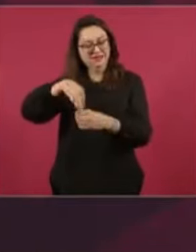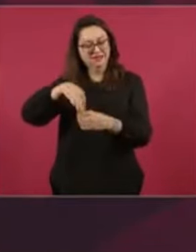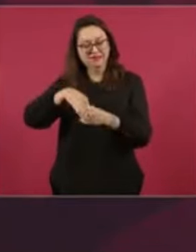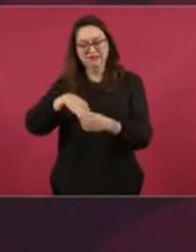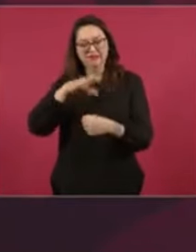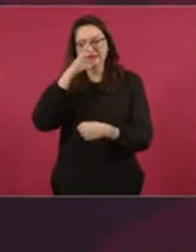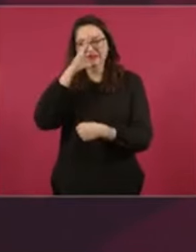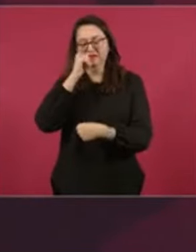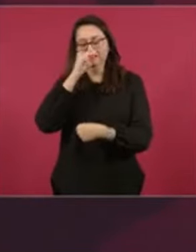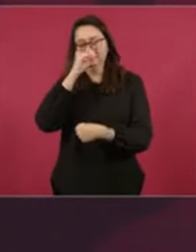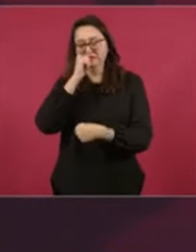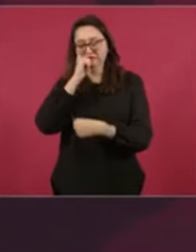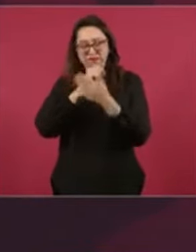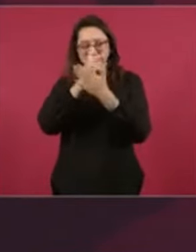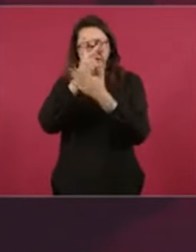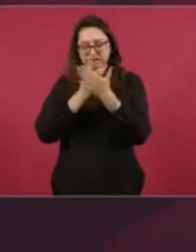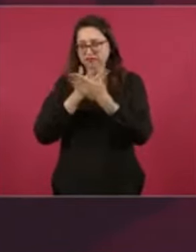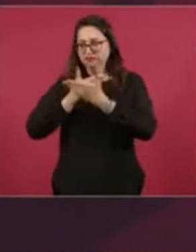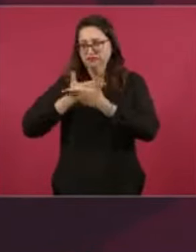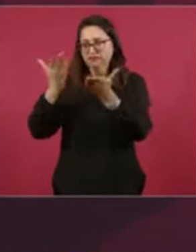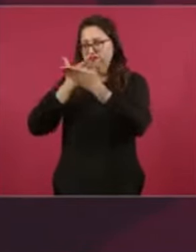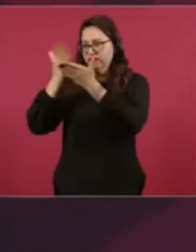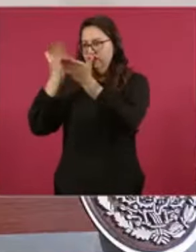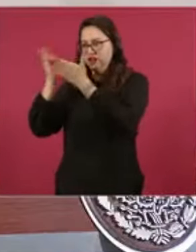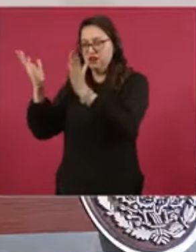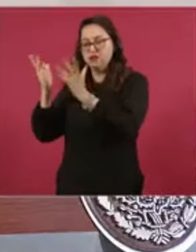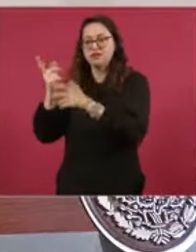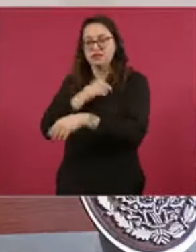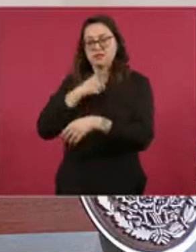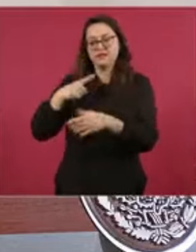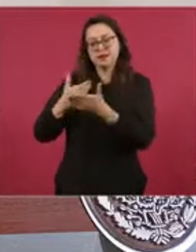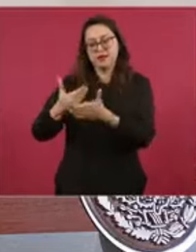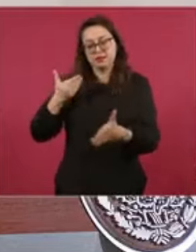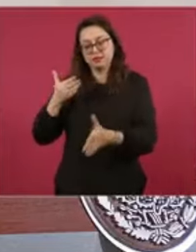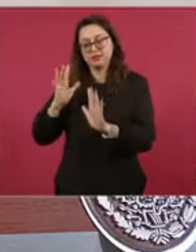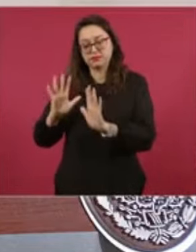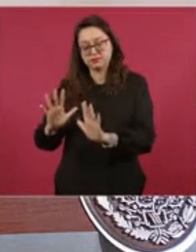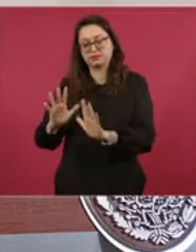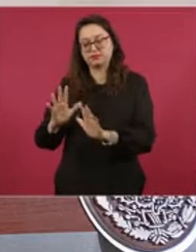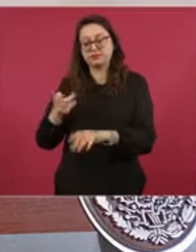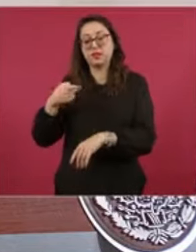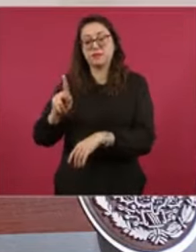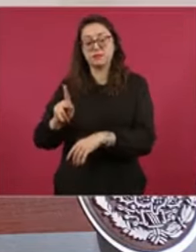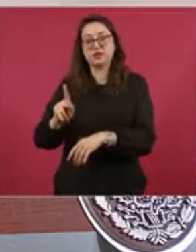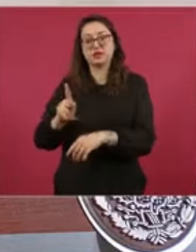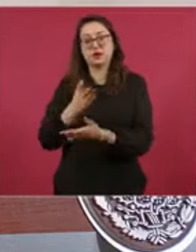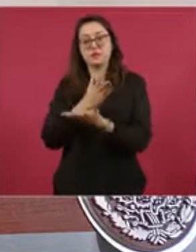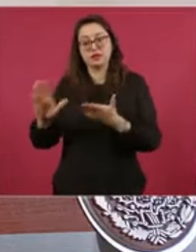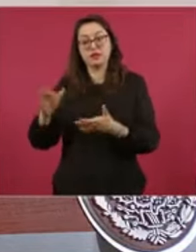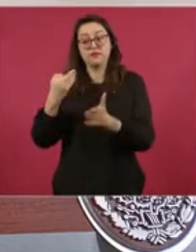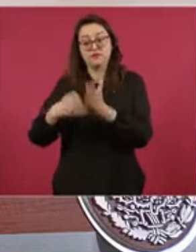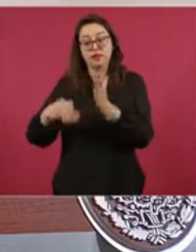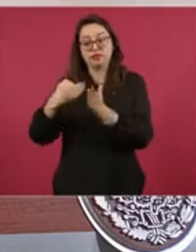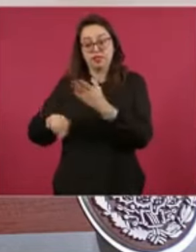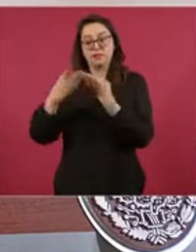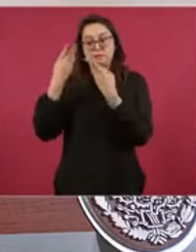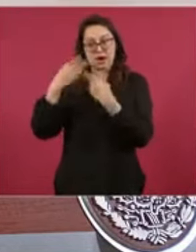necesitamos consolidar bien el sistema de dispersión en el Banco del Bienestar, pero cuando menos cada